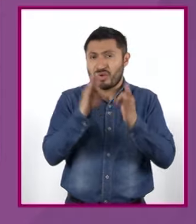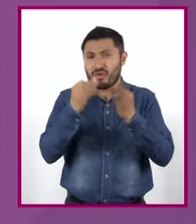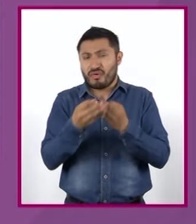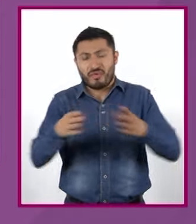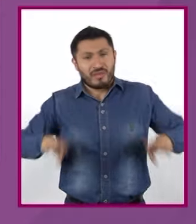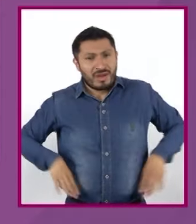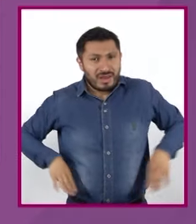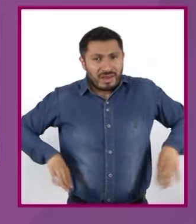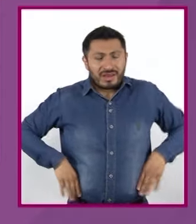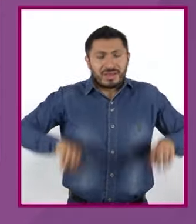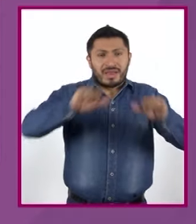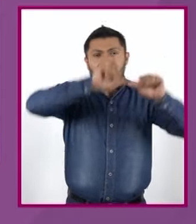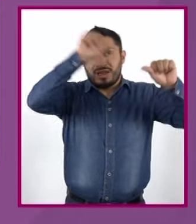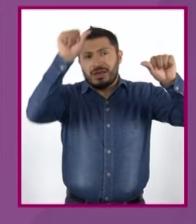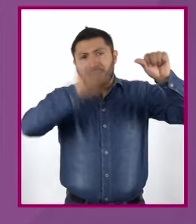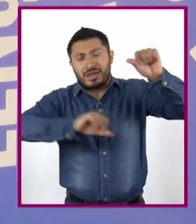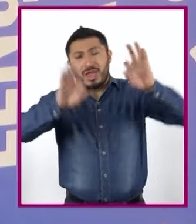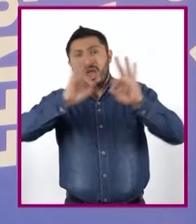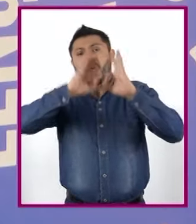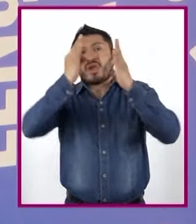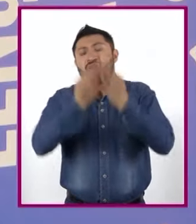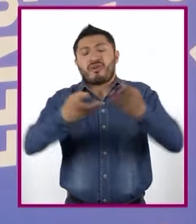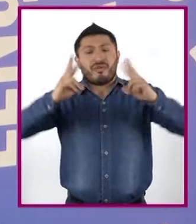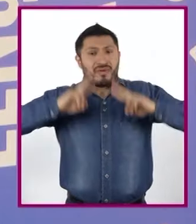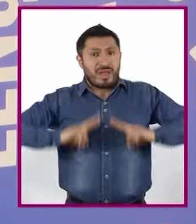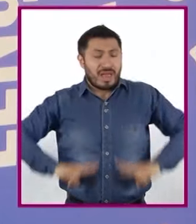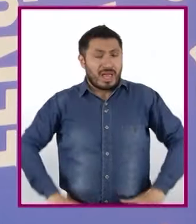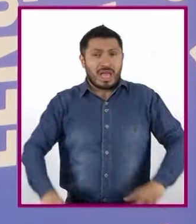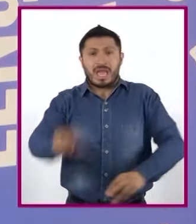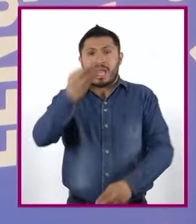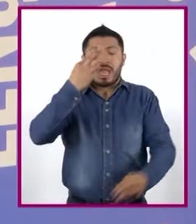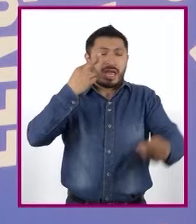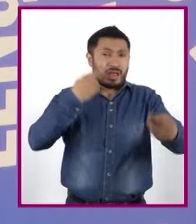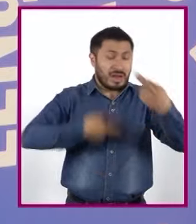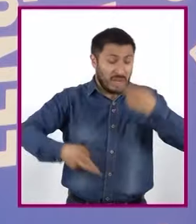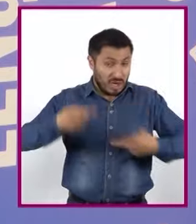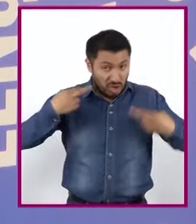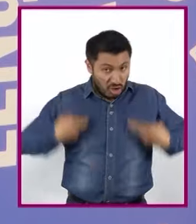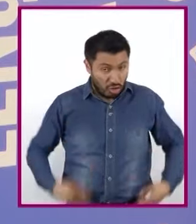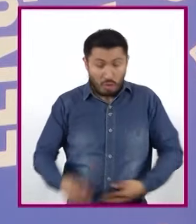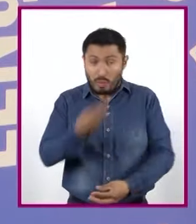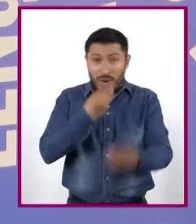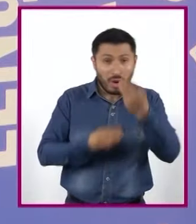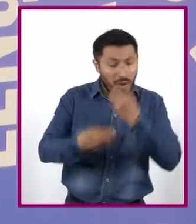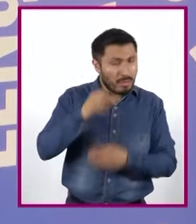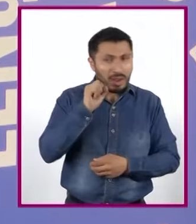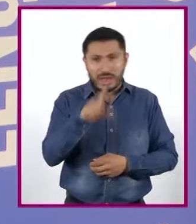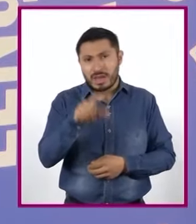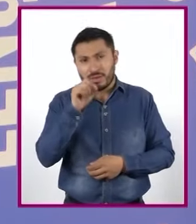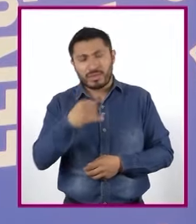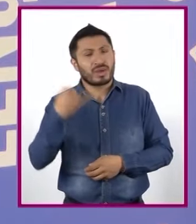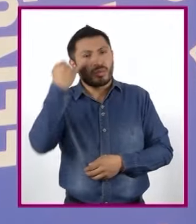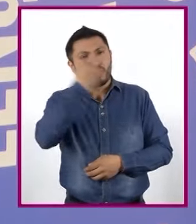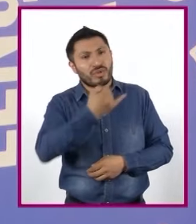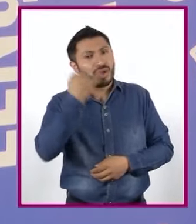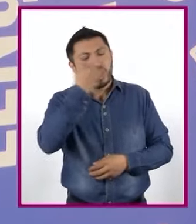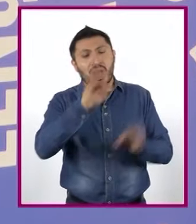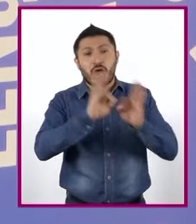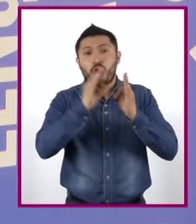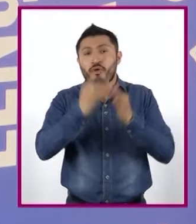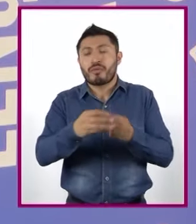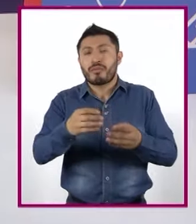manifestaciones artísticas, su forma de vestir, de alimentarse y, por supuesto, en la lengua y sus formas de